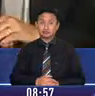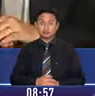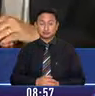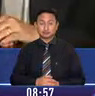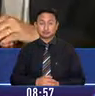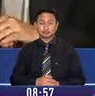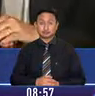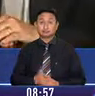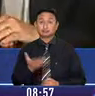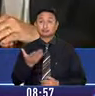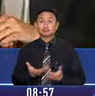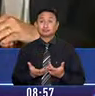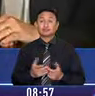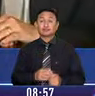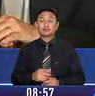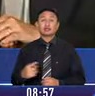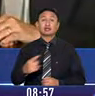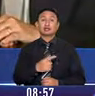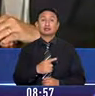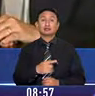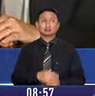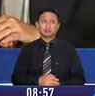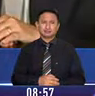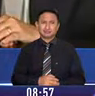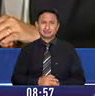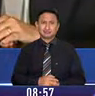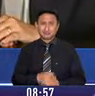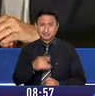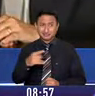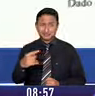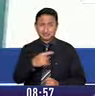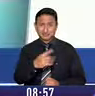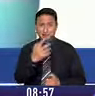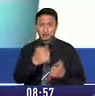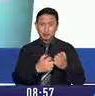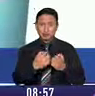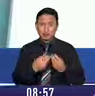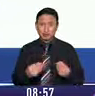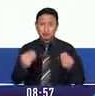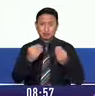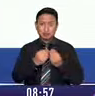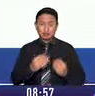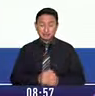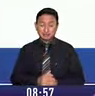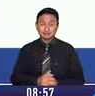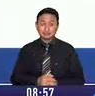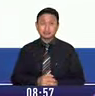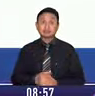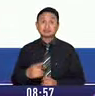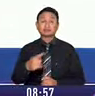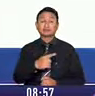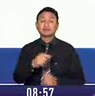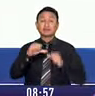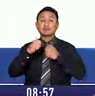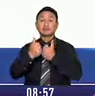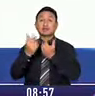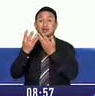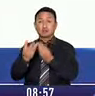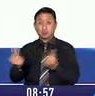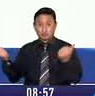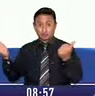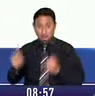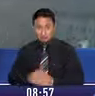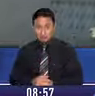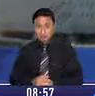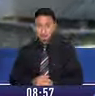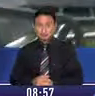ustedes. Al parecer, para muchos, el remedio resultó peor que la enfermedad. Y es lo que estaría pasando con la muerte cruzada que disolvió a la Asamblea